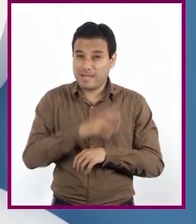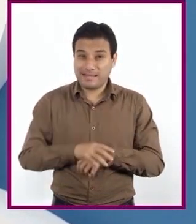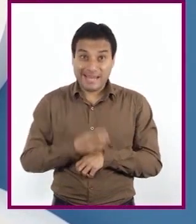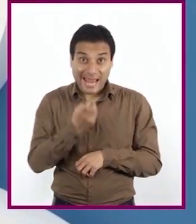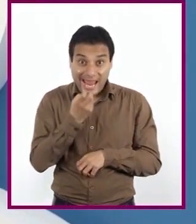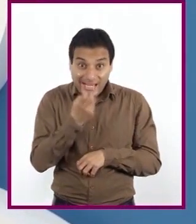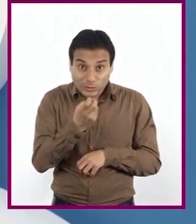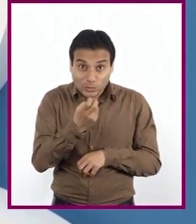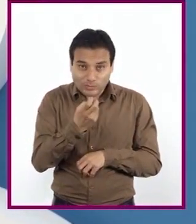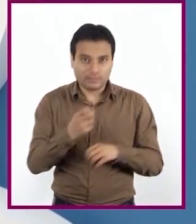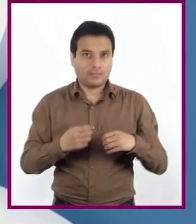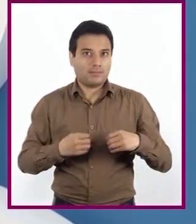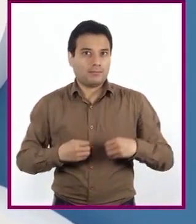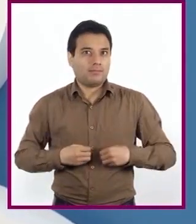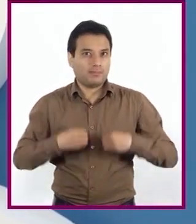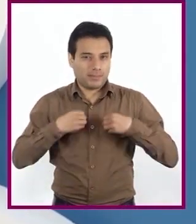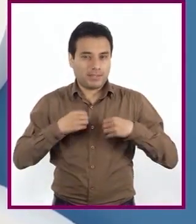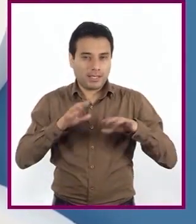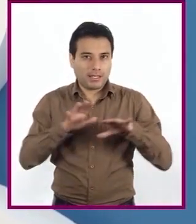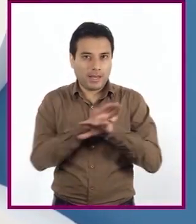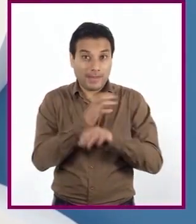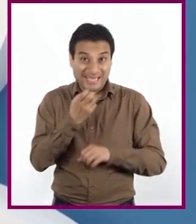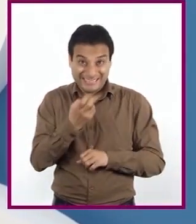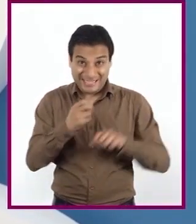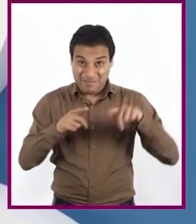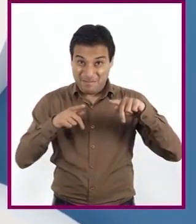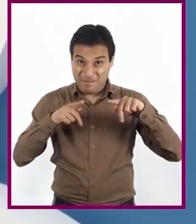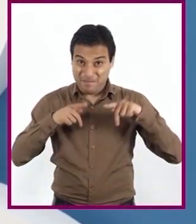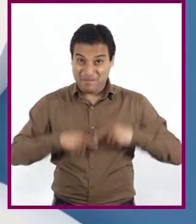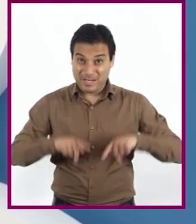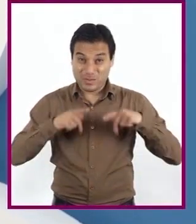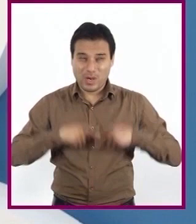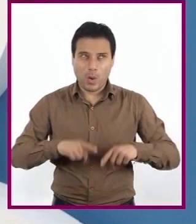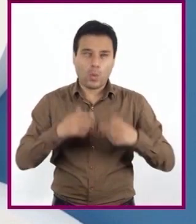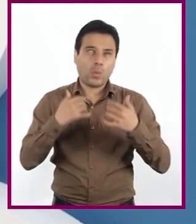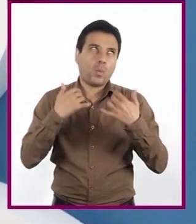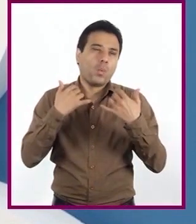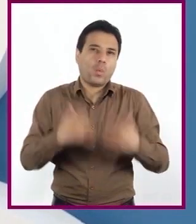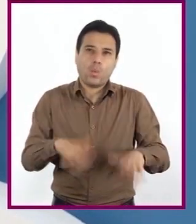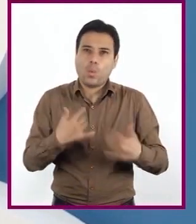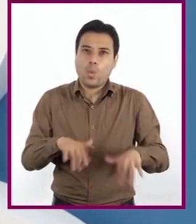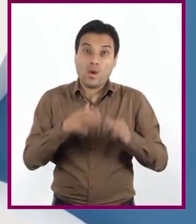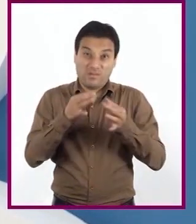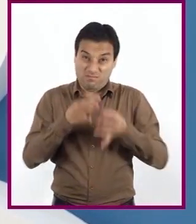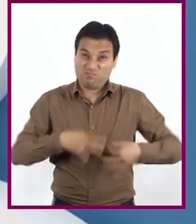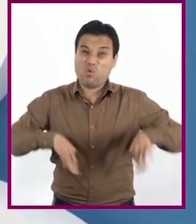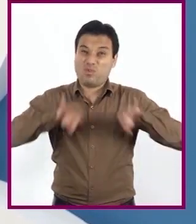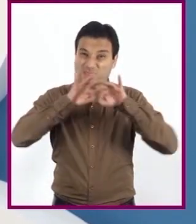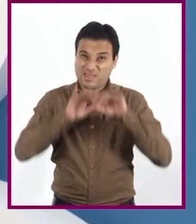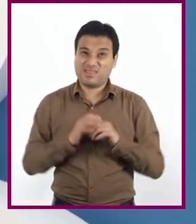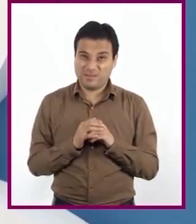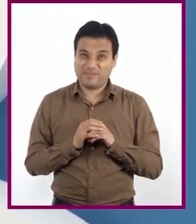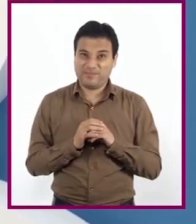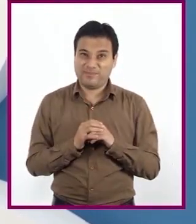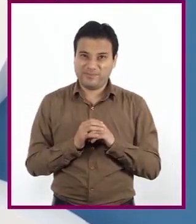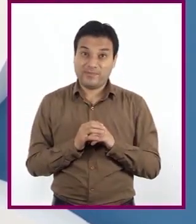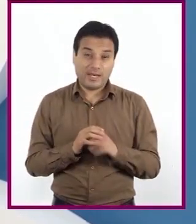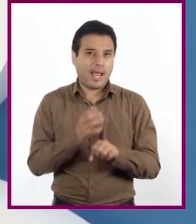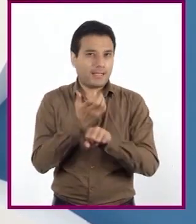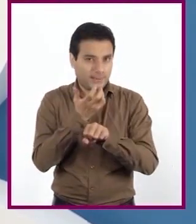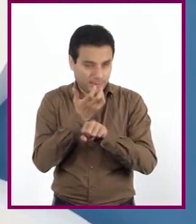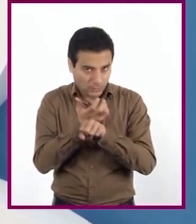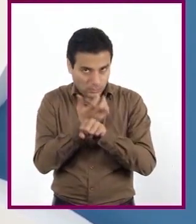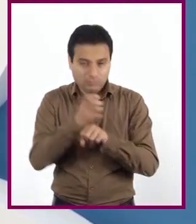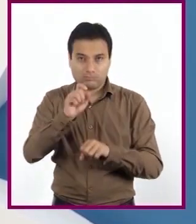nuestra manera de vivir. El protagonista de esta historia es una de las personas más importantes, no solo en la historia de los Estados